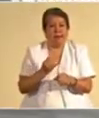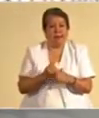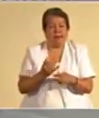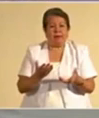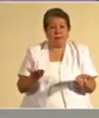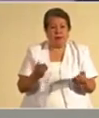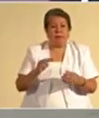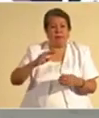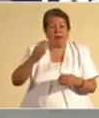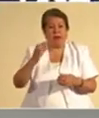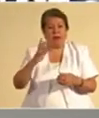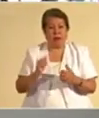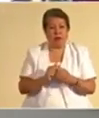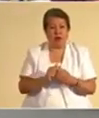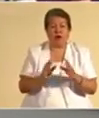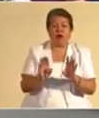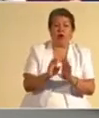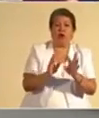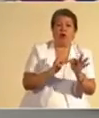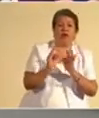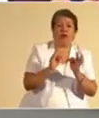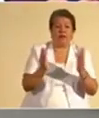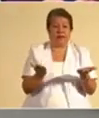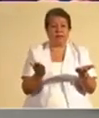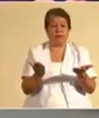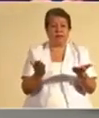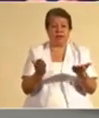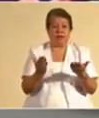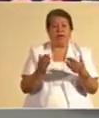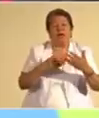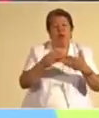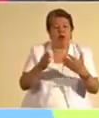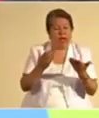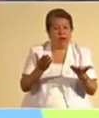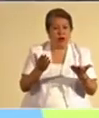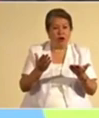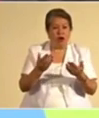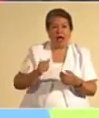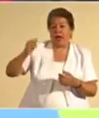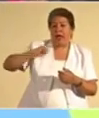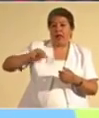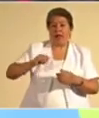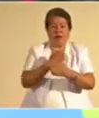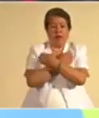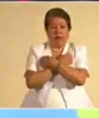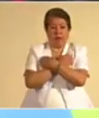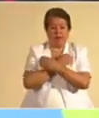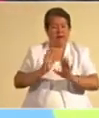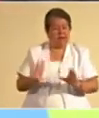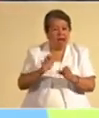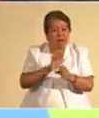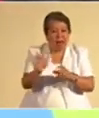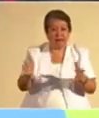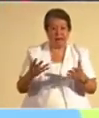tratamos? El modelo tradicional de educación ya basta. Tenemos que cambiarlo.